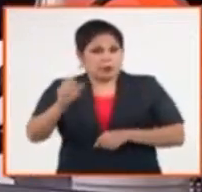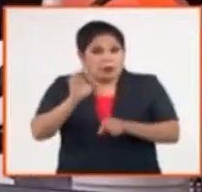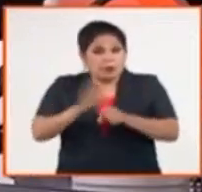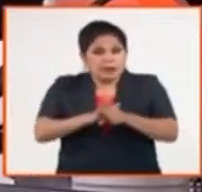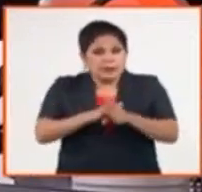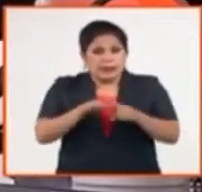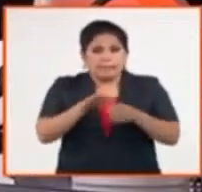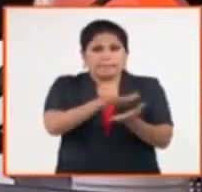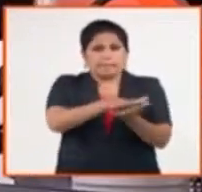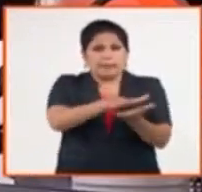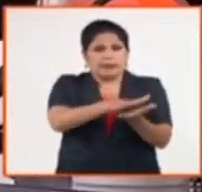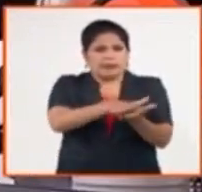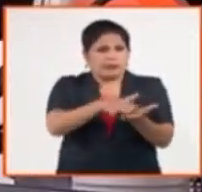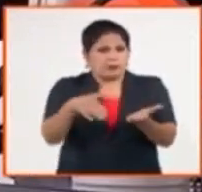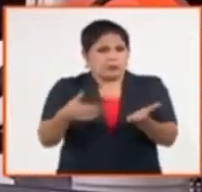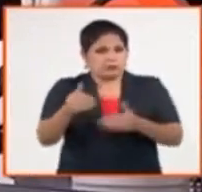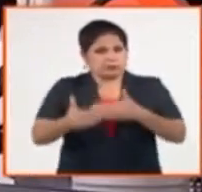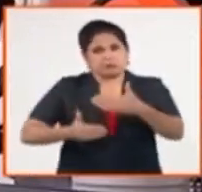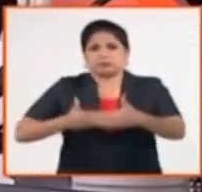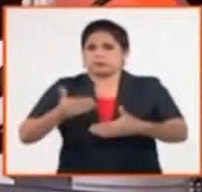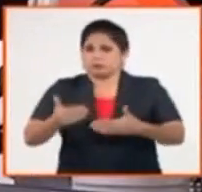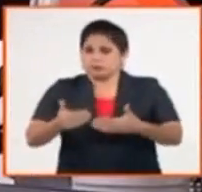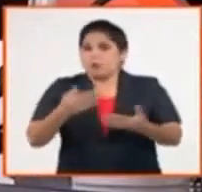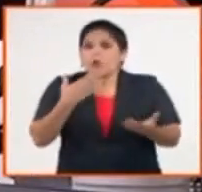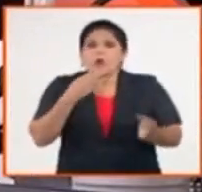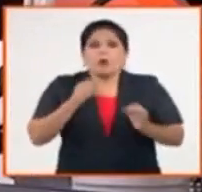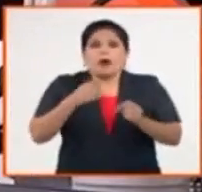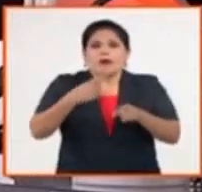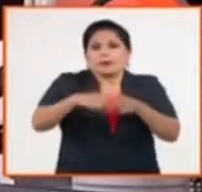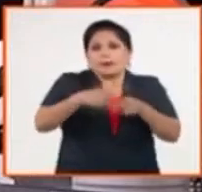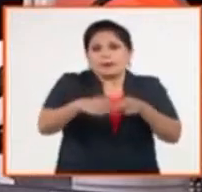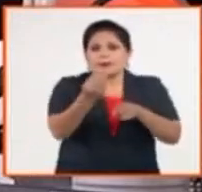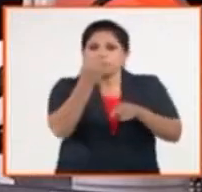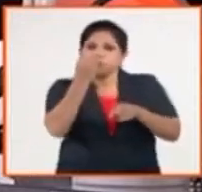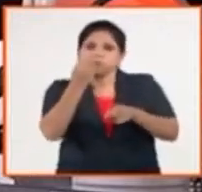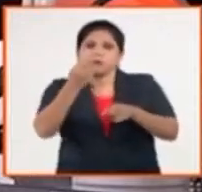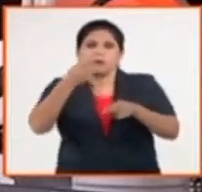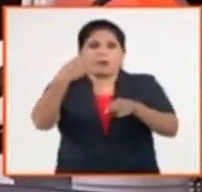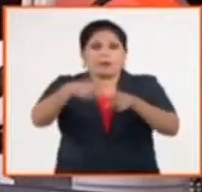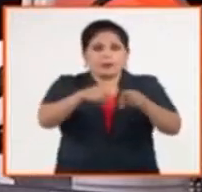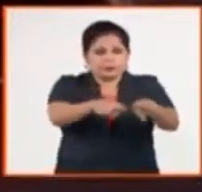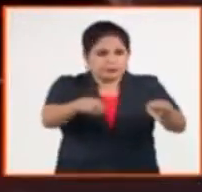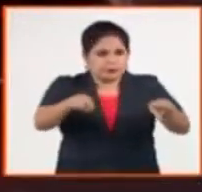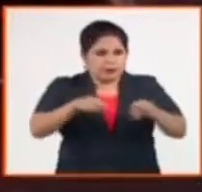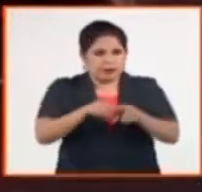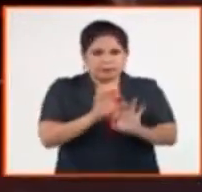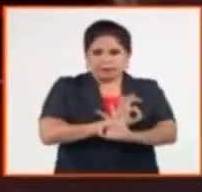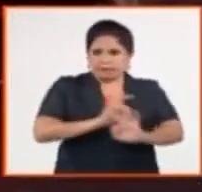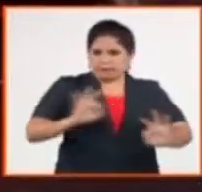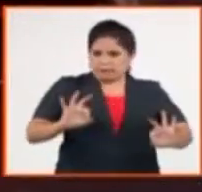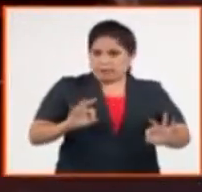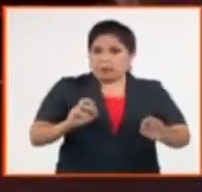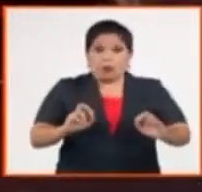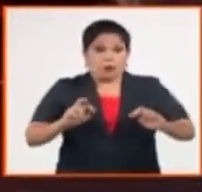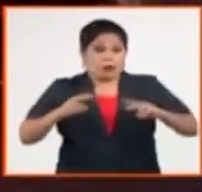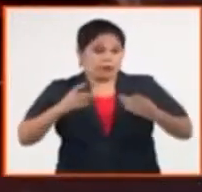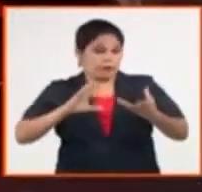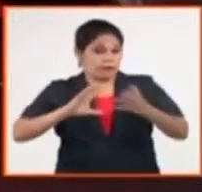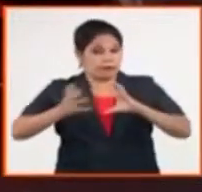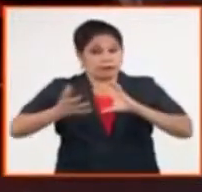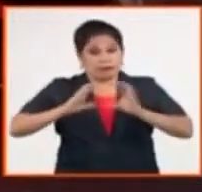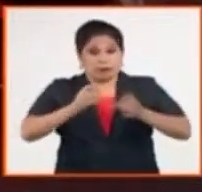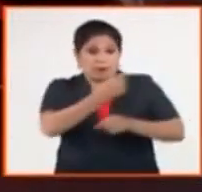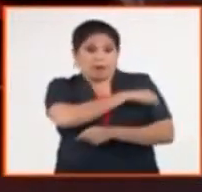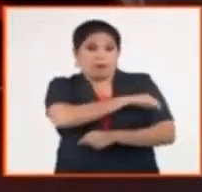ese proceso? ¿Cómo ha estado el aseguramiento de esta, pudiéramos decir, doble vía, ¿no?, de masividad